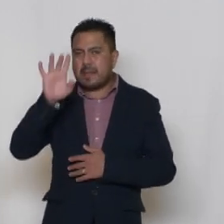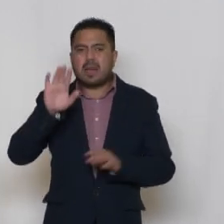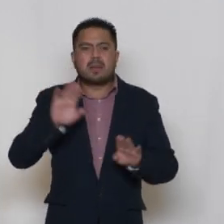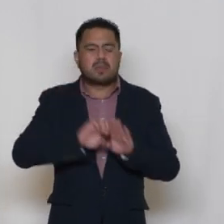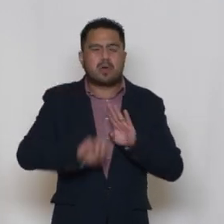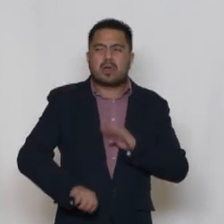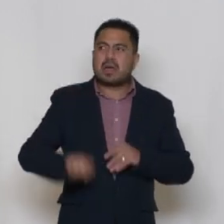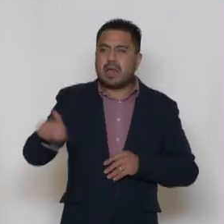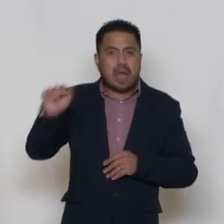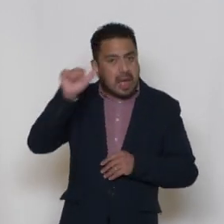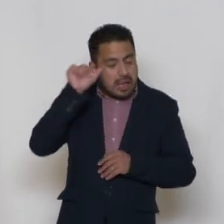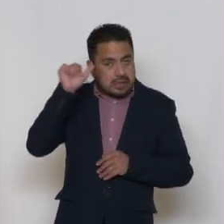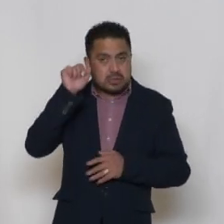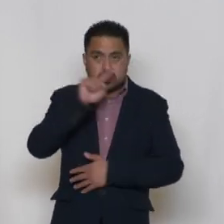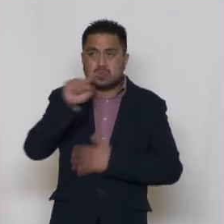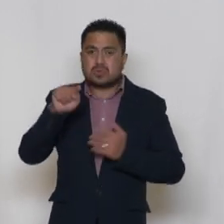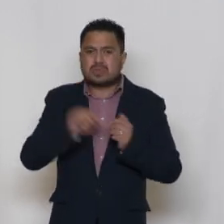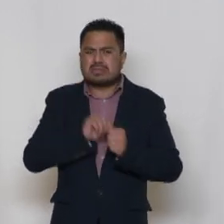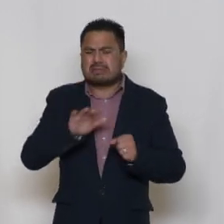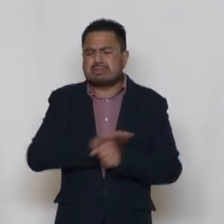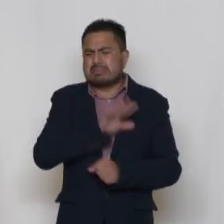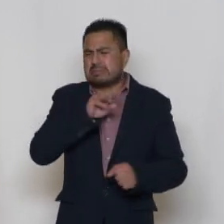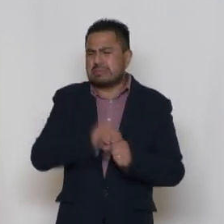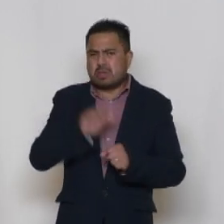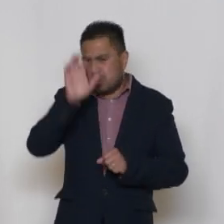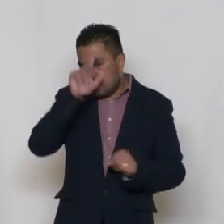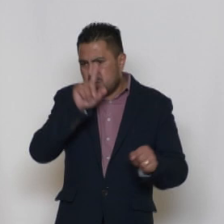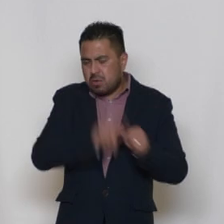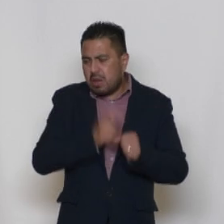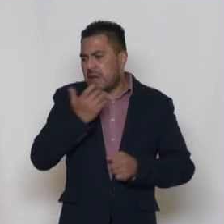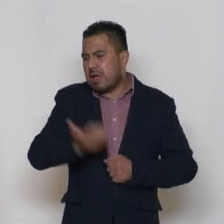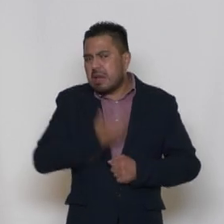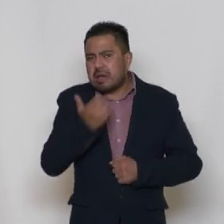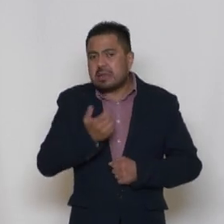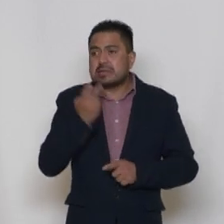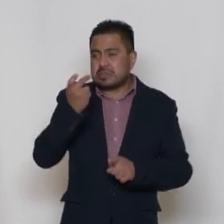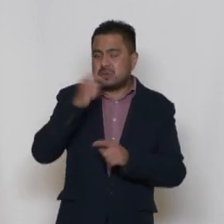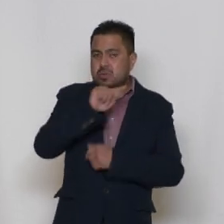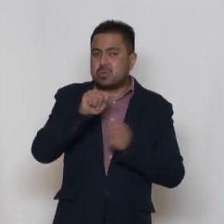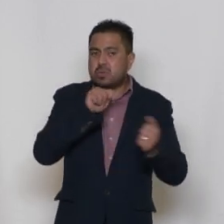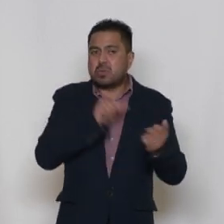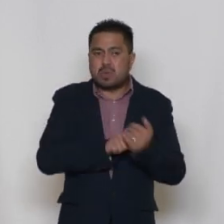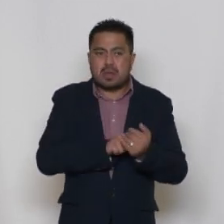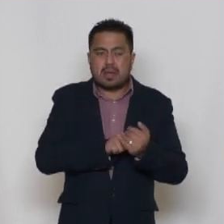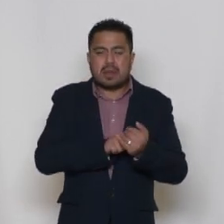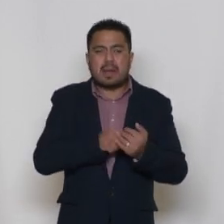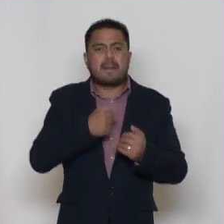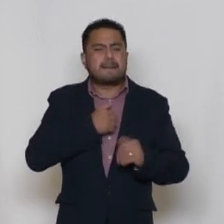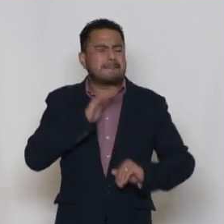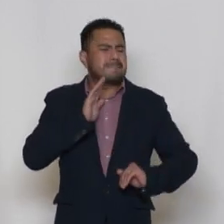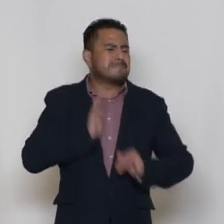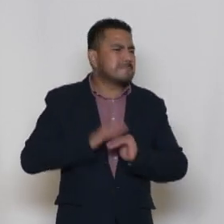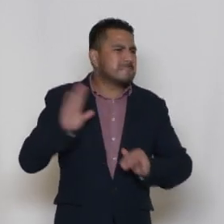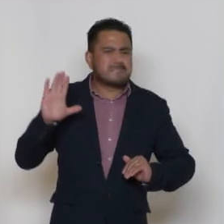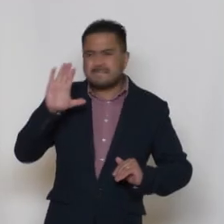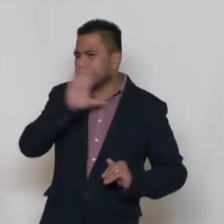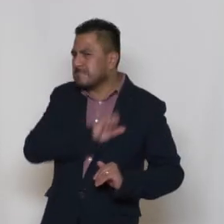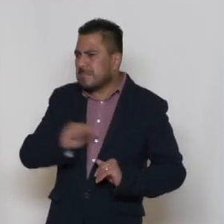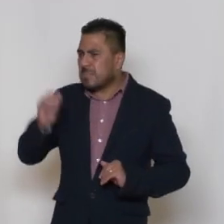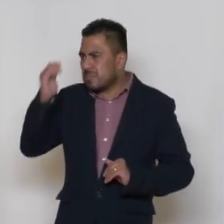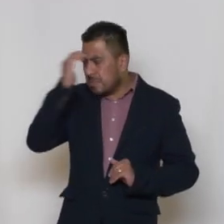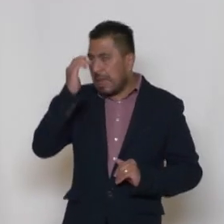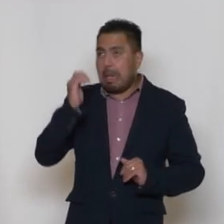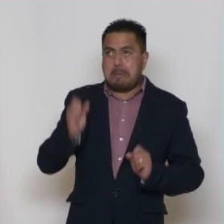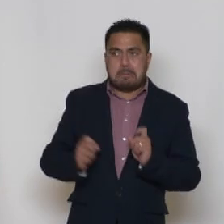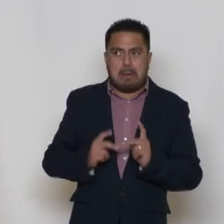Asia. Son lugares llenos de cultura, de tradición, y esos son los lugares que más me gustaría conocer.